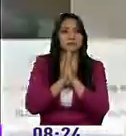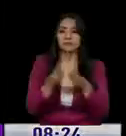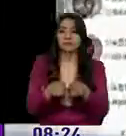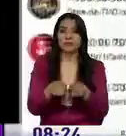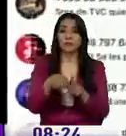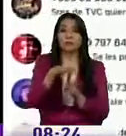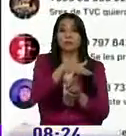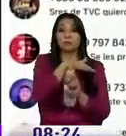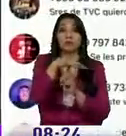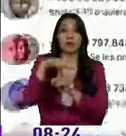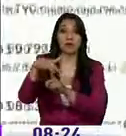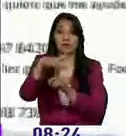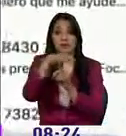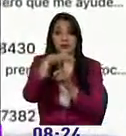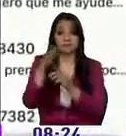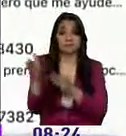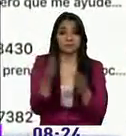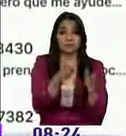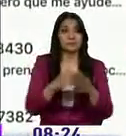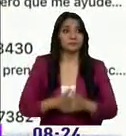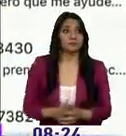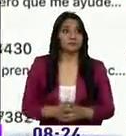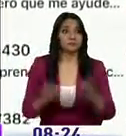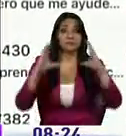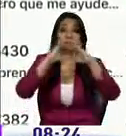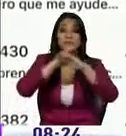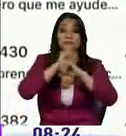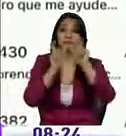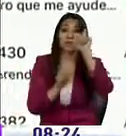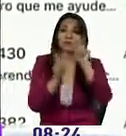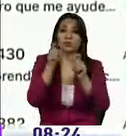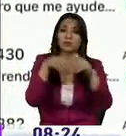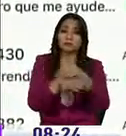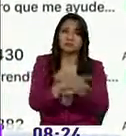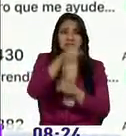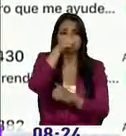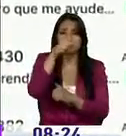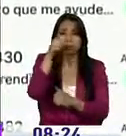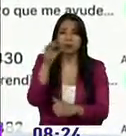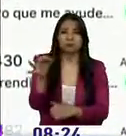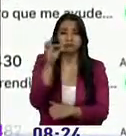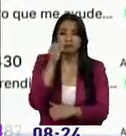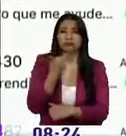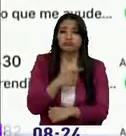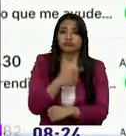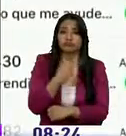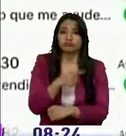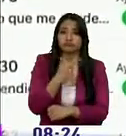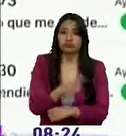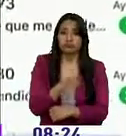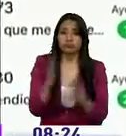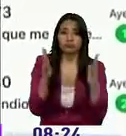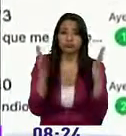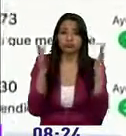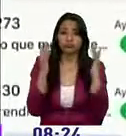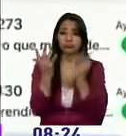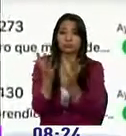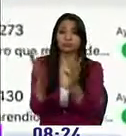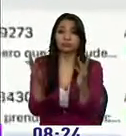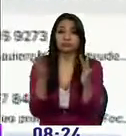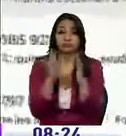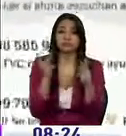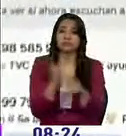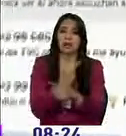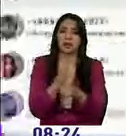parques de alcalde Yunda. Cabe indicar que en las noches hay personas que ingresan a drogarse y tomar en los árboles, en los arbustos de fondo. Necesitamos